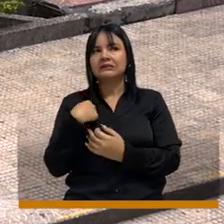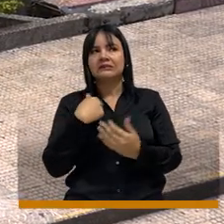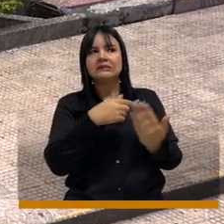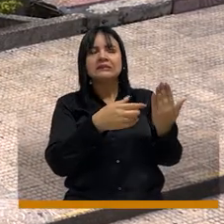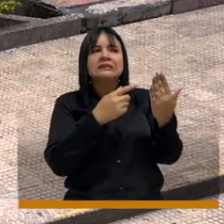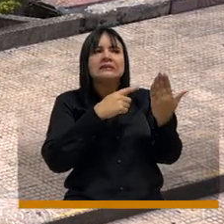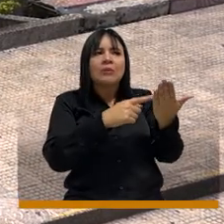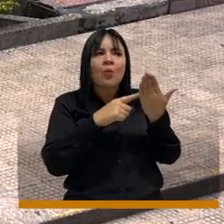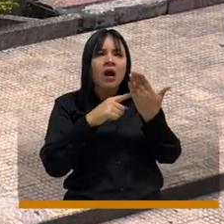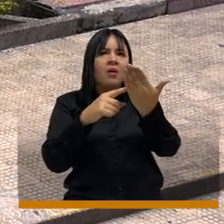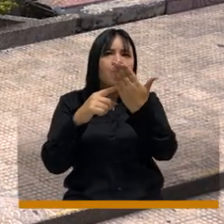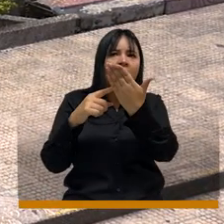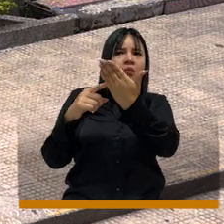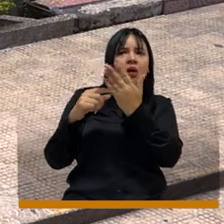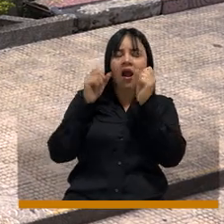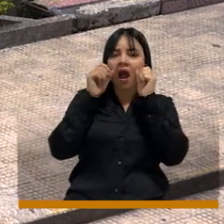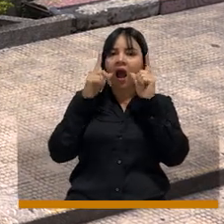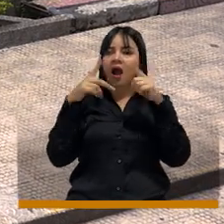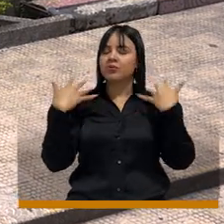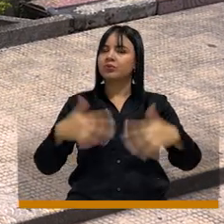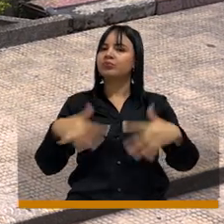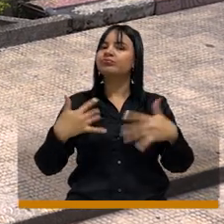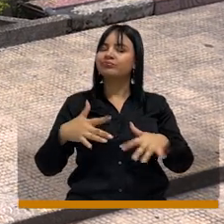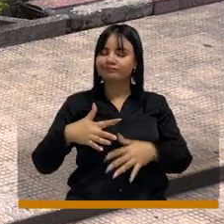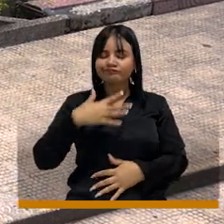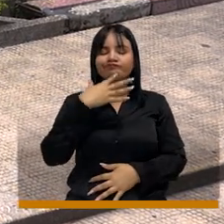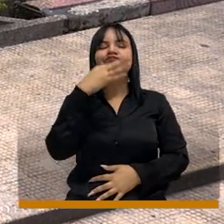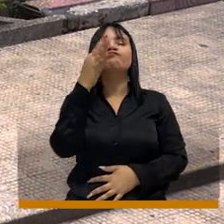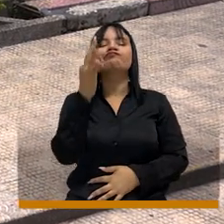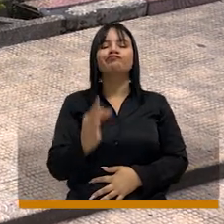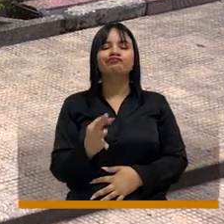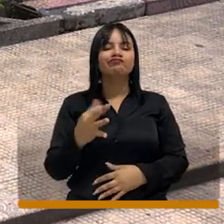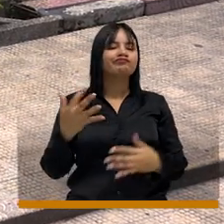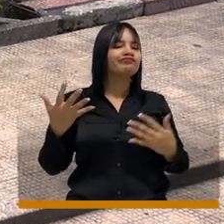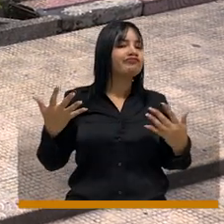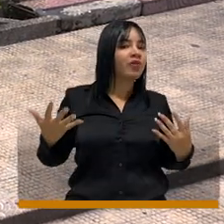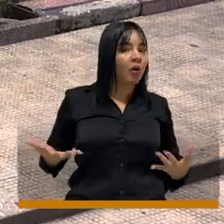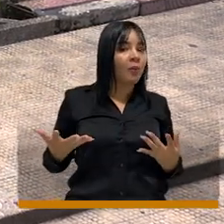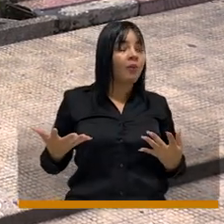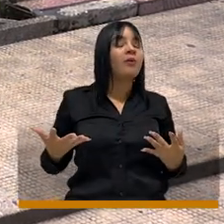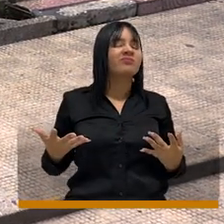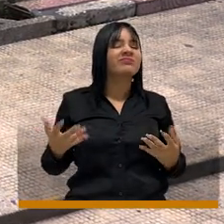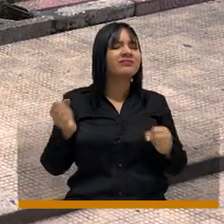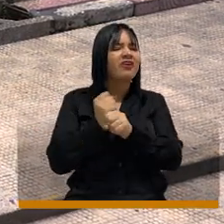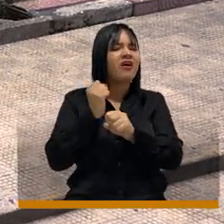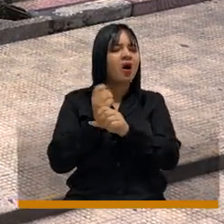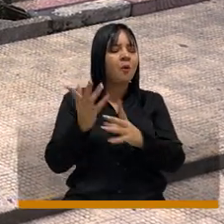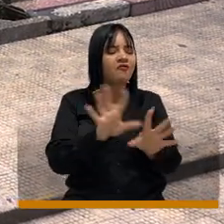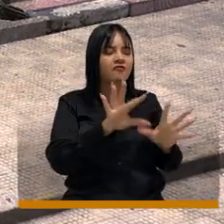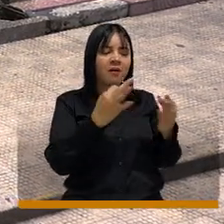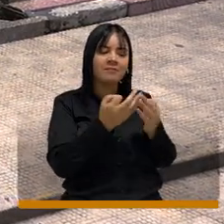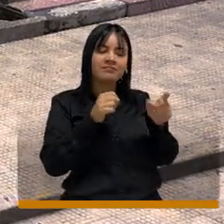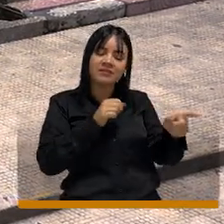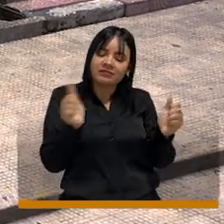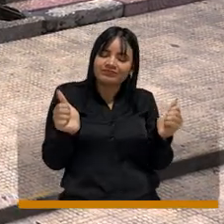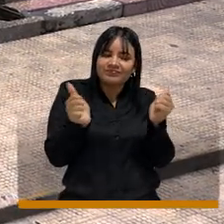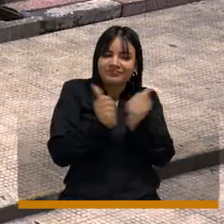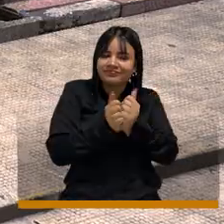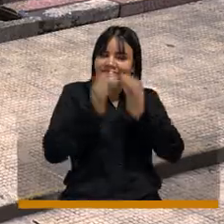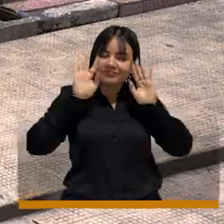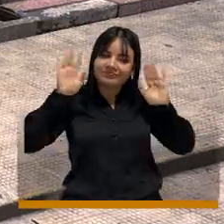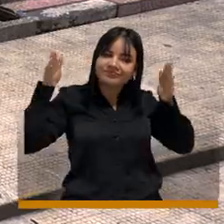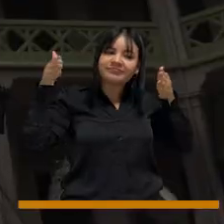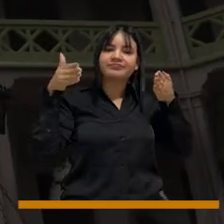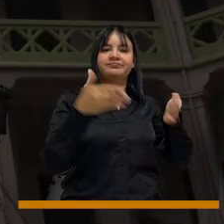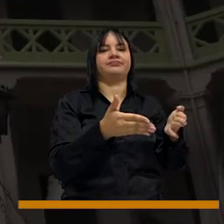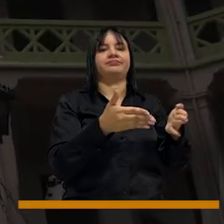que nos alarman que nos da tristeza nos confirman una vez más que el trabajo Tiene que ser desde la familia con la familia y